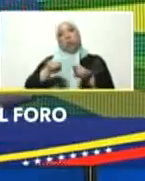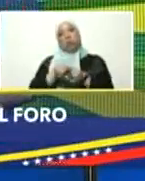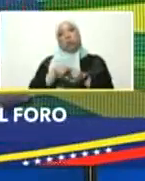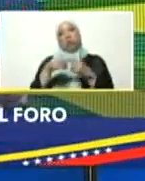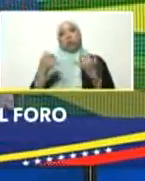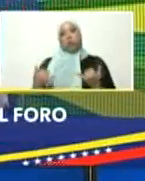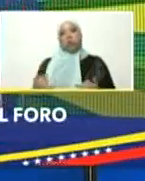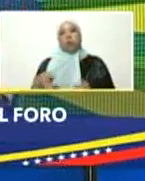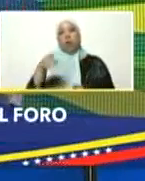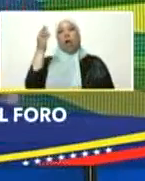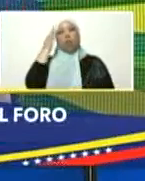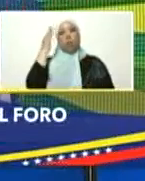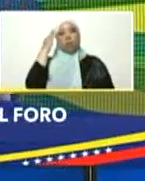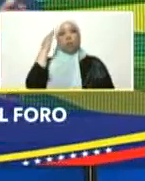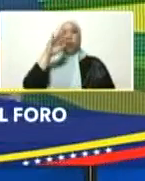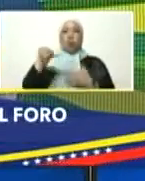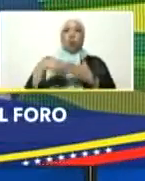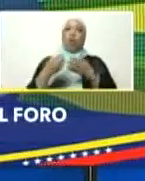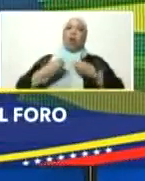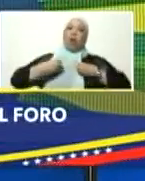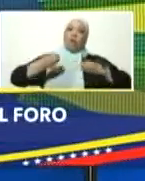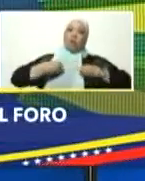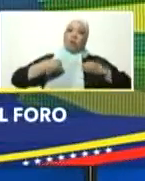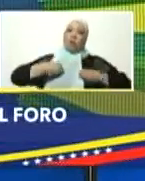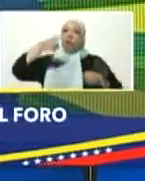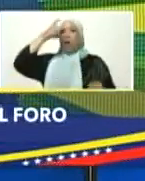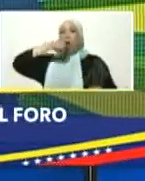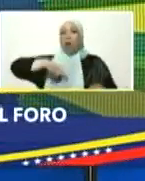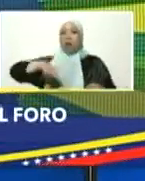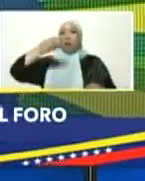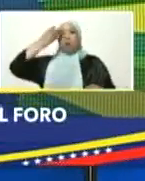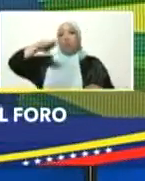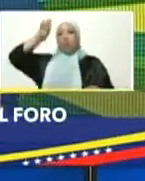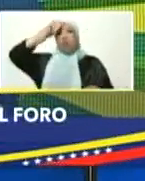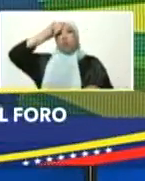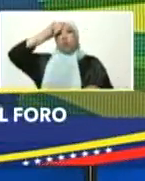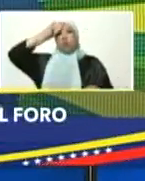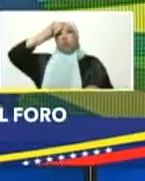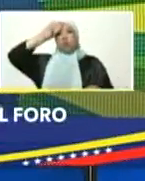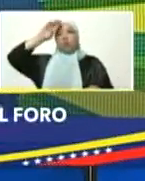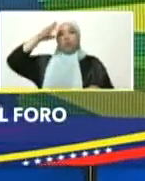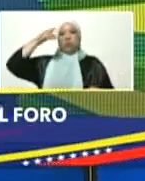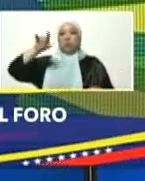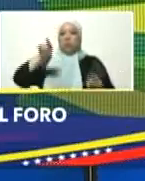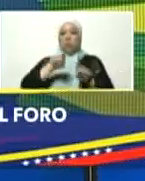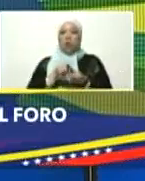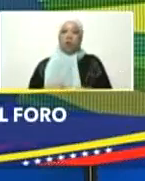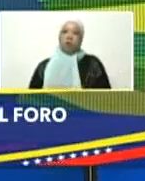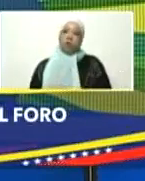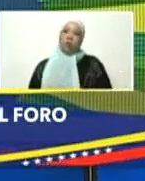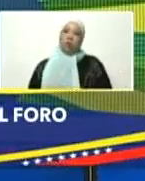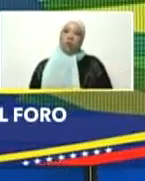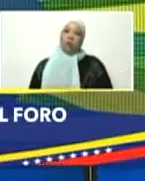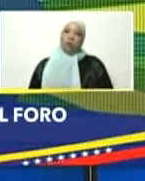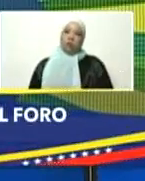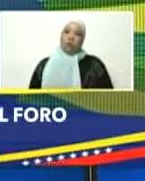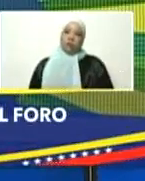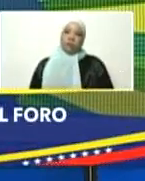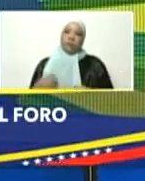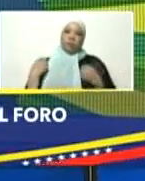que ya conocemos desde toda la vida, de los años 60. Contra Cuba siempre lo utilizaron, contra Fidel siempre lo utilizaron. ¿Y dónde